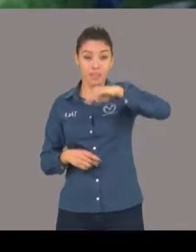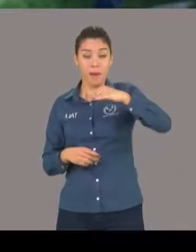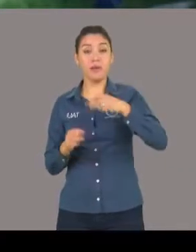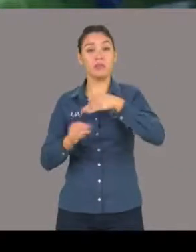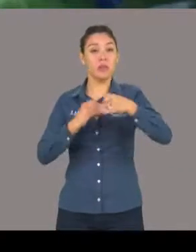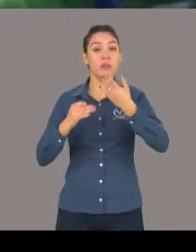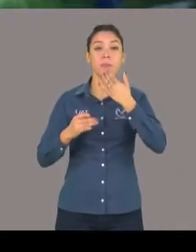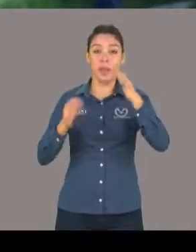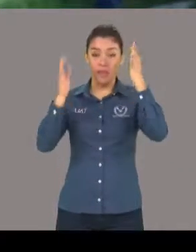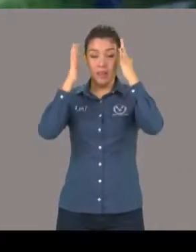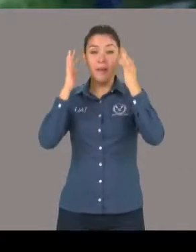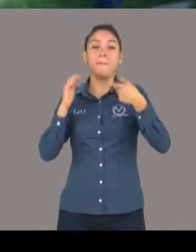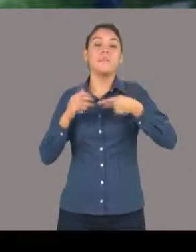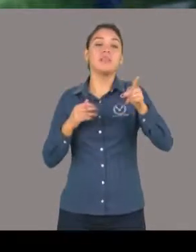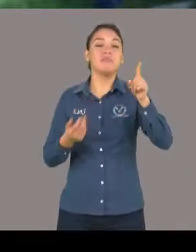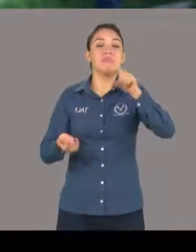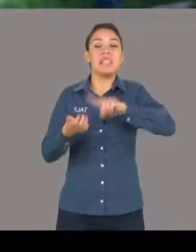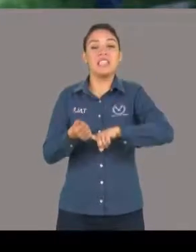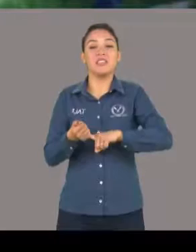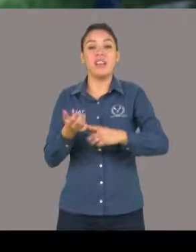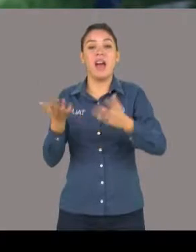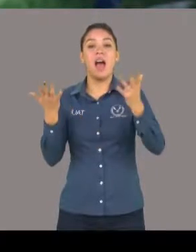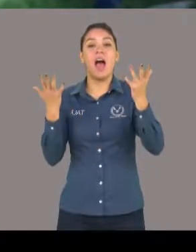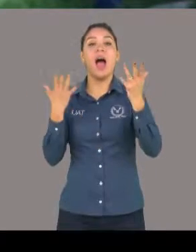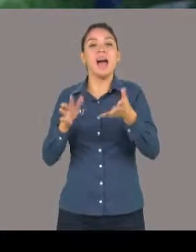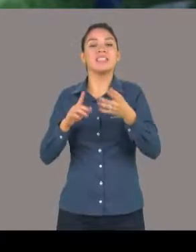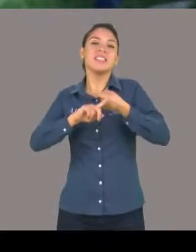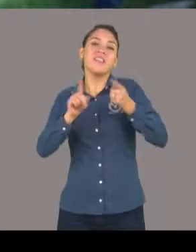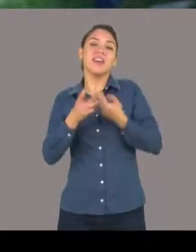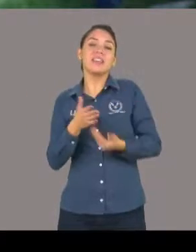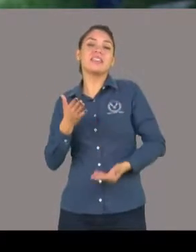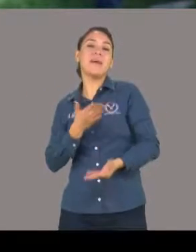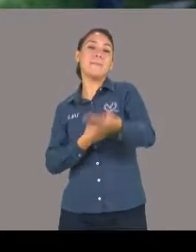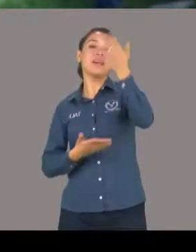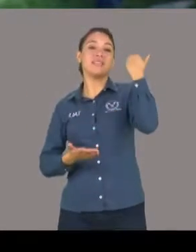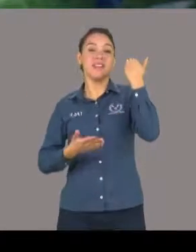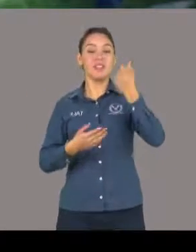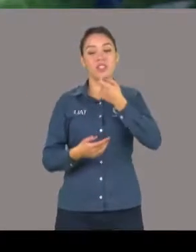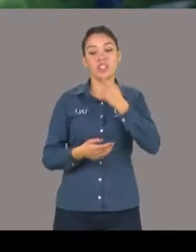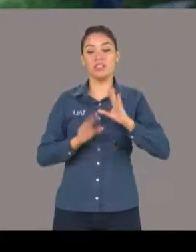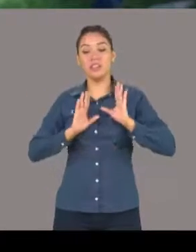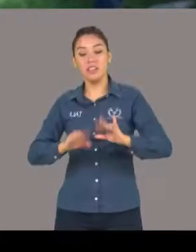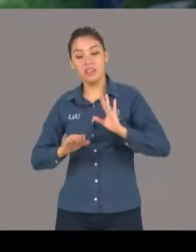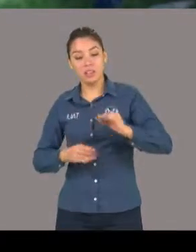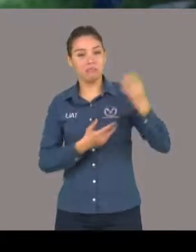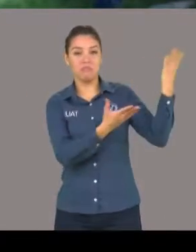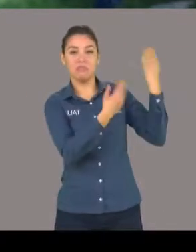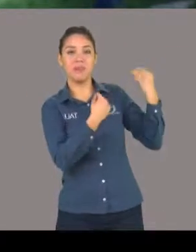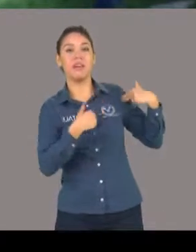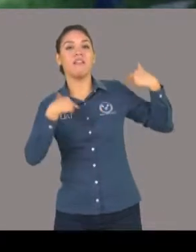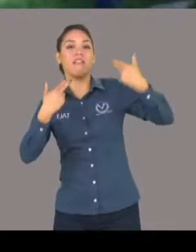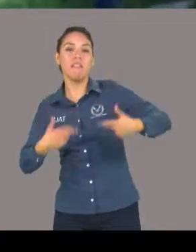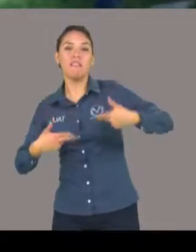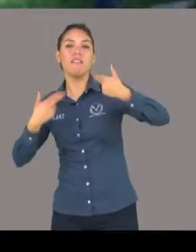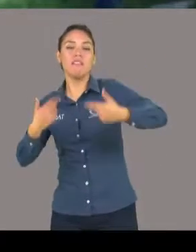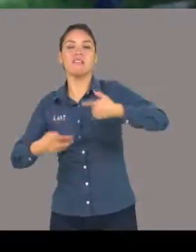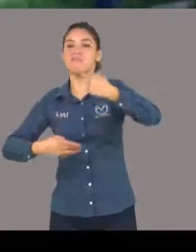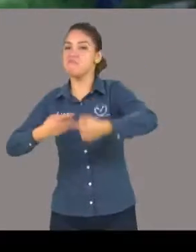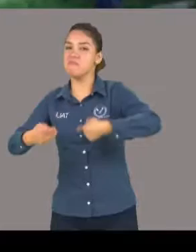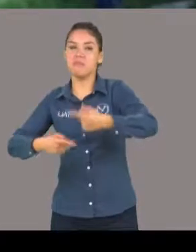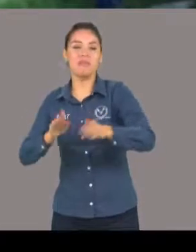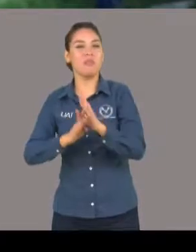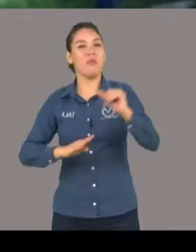mentalmente están bien. Simple y sencillamente tienen construcciones. Han sido construidos a partir de estas